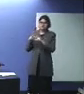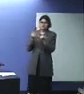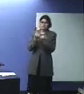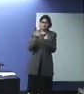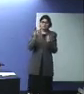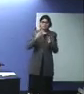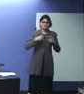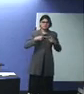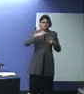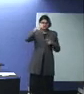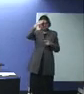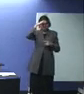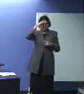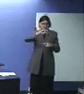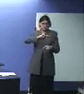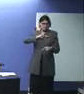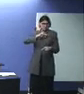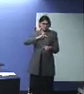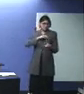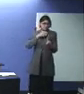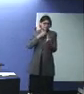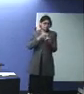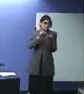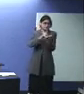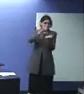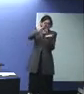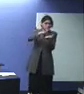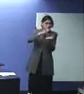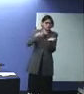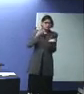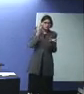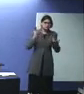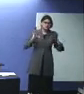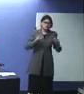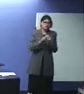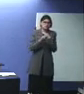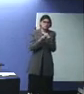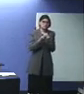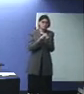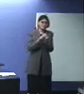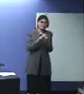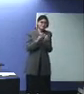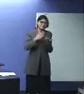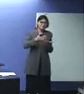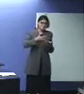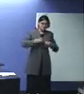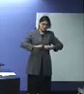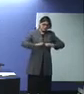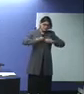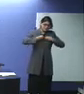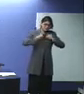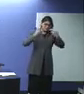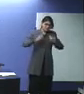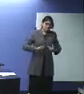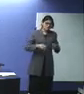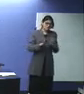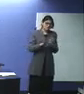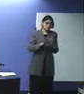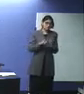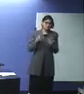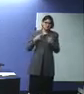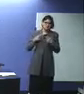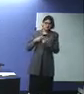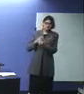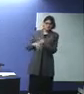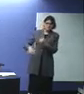la discapacidad, y quiero poder sistematizar la experiencia que yo me he encontrado a lo largo de mi vida de las personas que